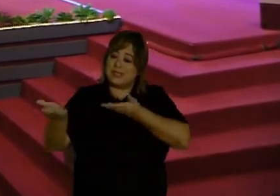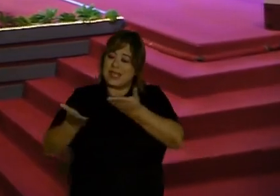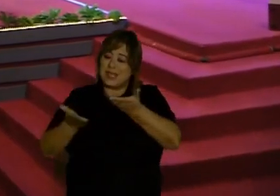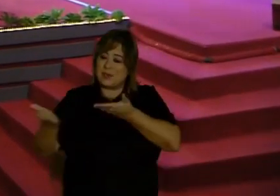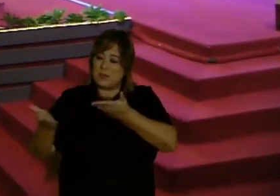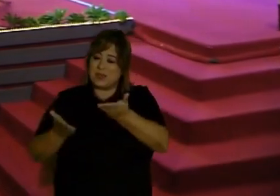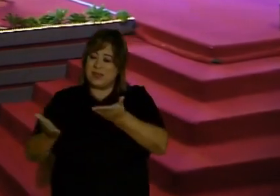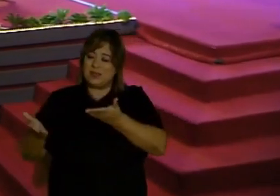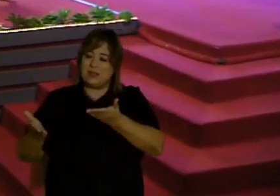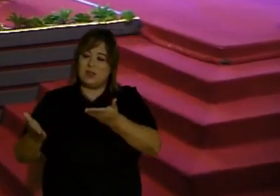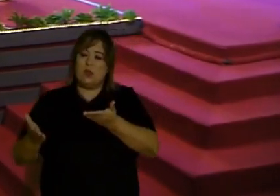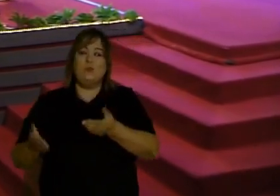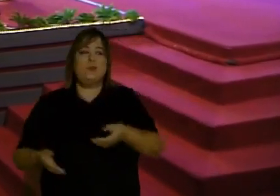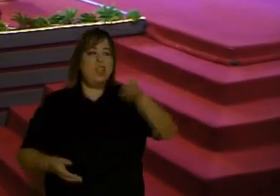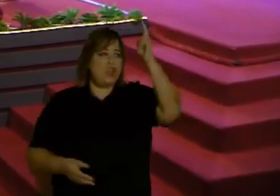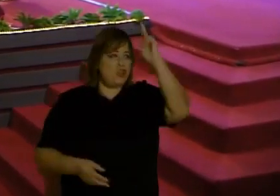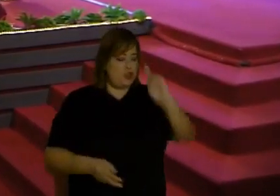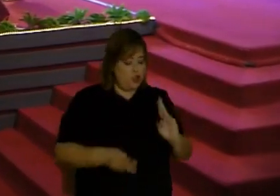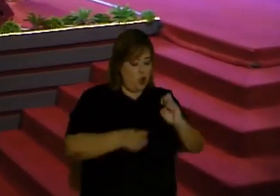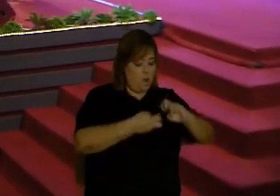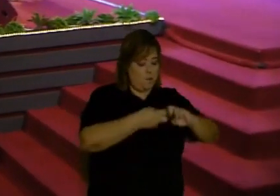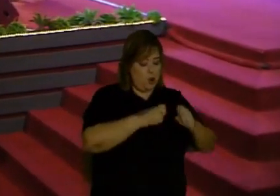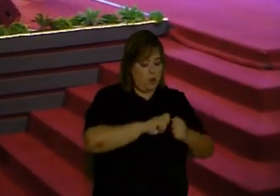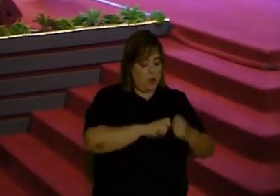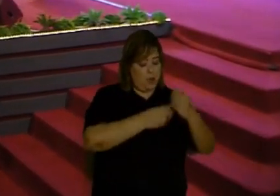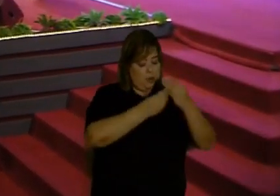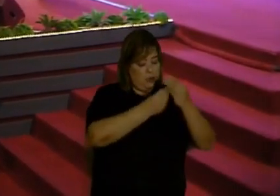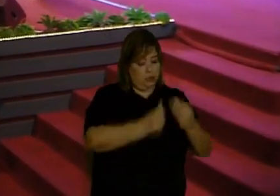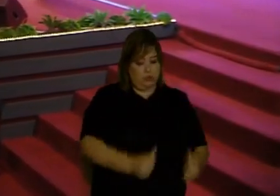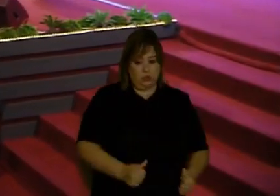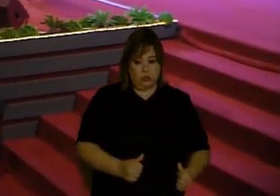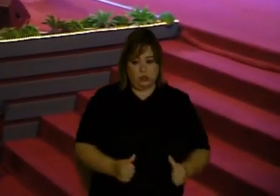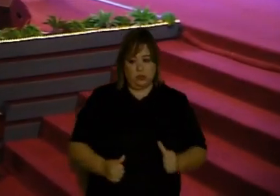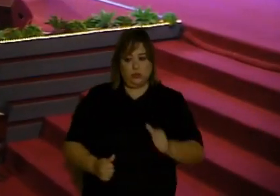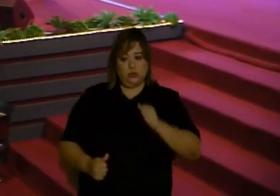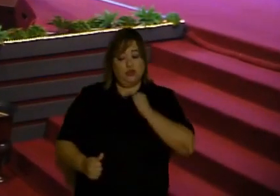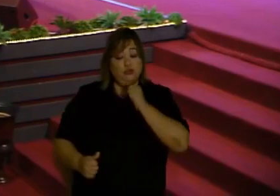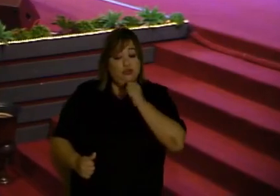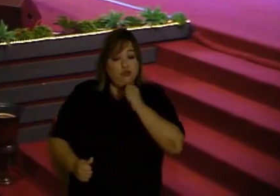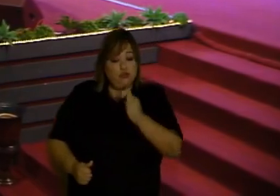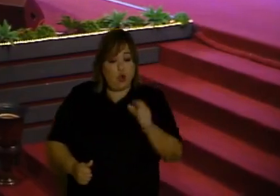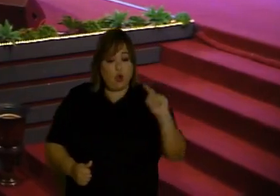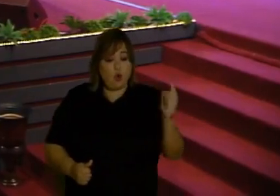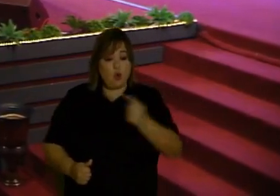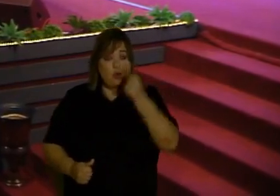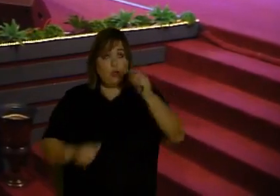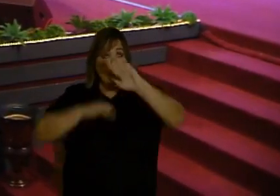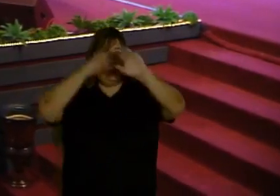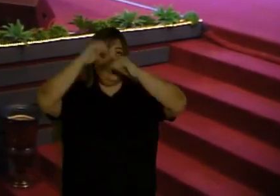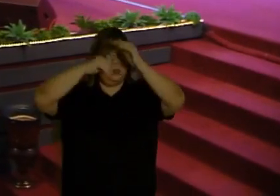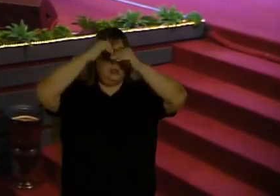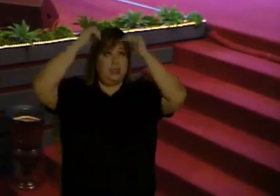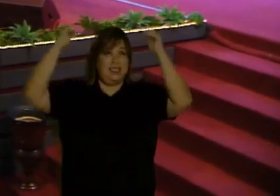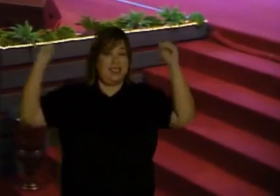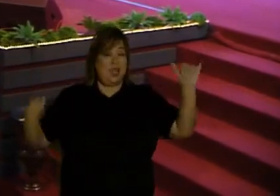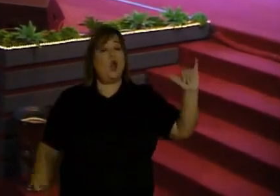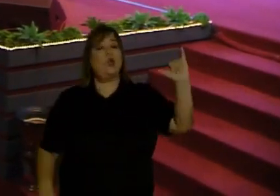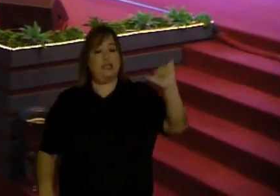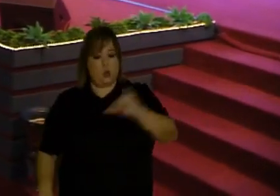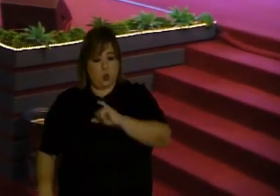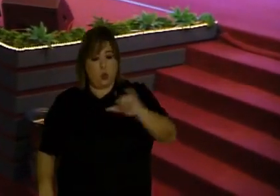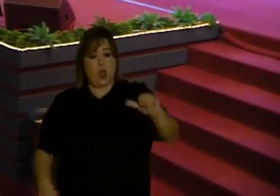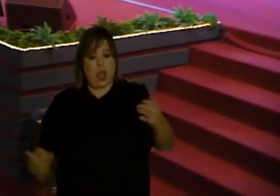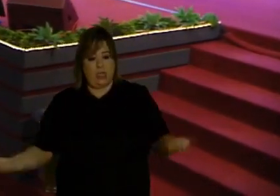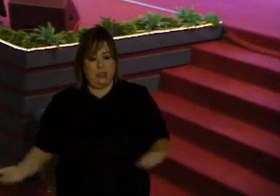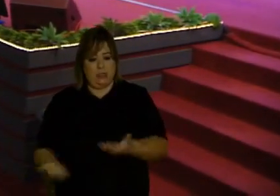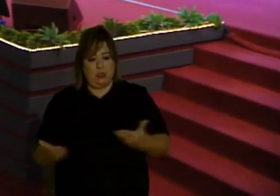tus problemas, todas tendrán recompensa, no solo en el cielo, sino aquí en la tierra. Y si usted lo cree, denle un aplauso al